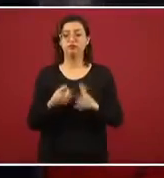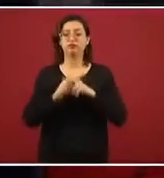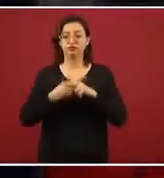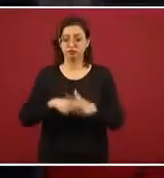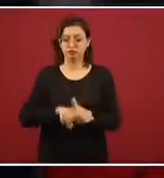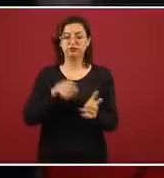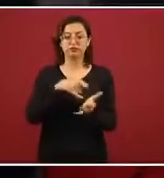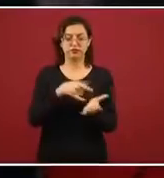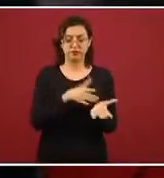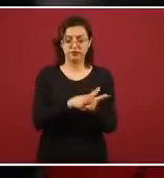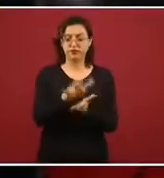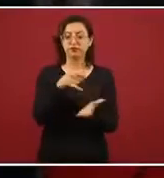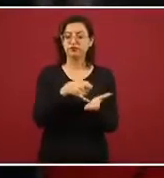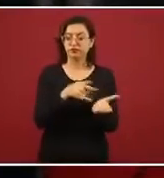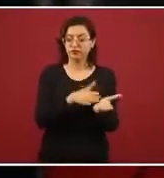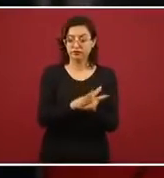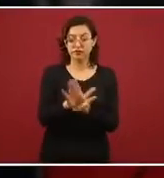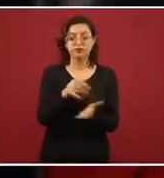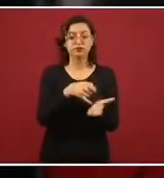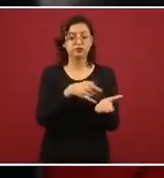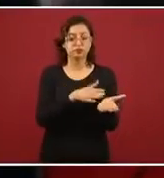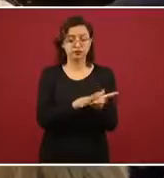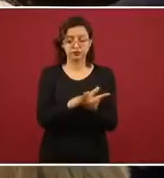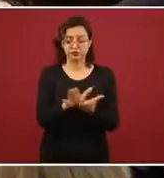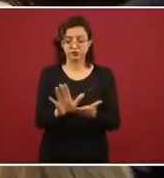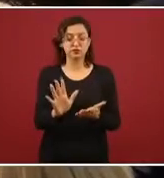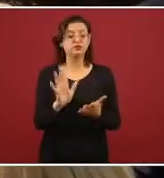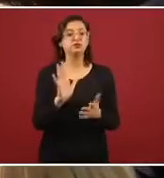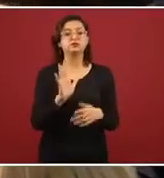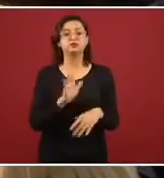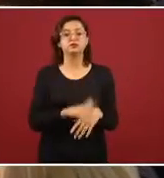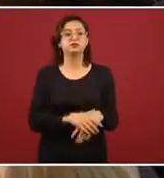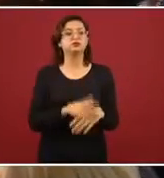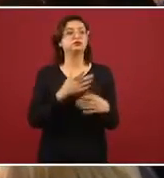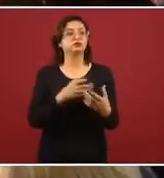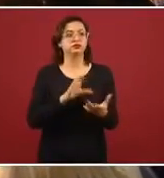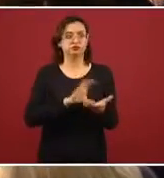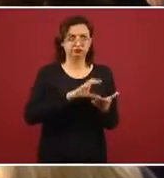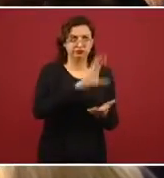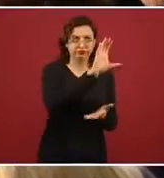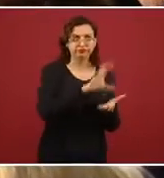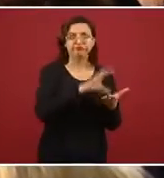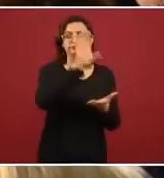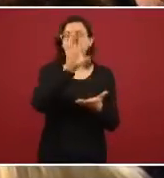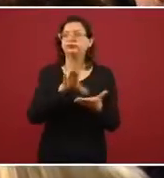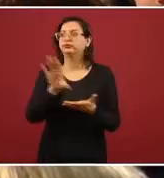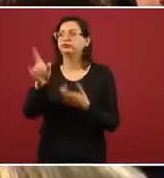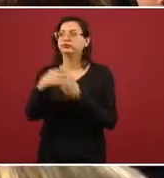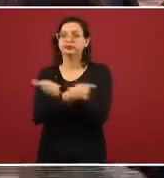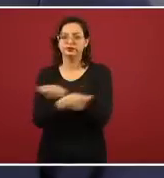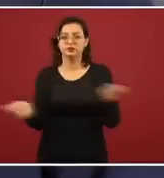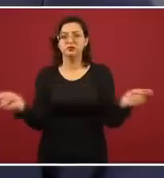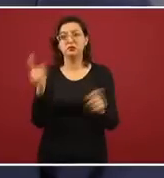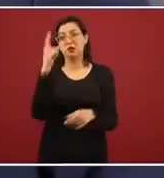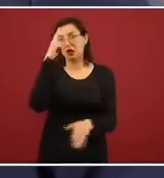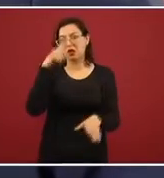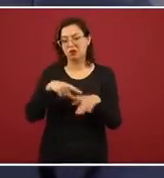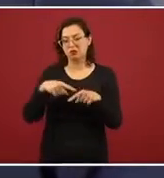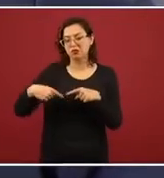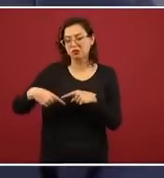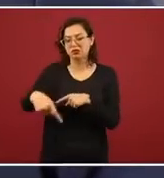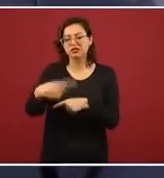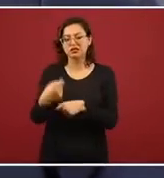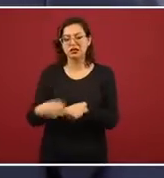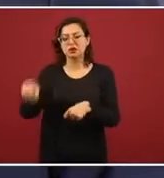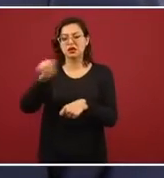el trabajo de impresión, de distribución. Yo creo que esta semana,